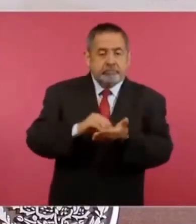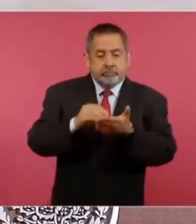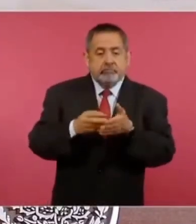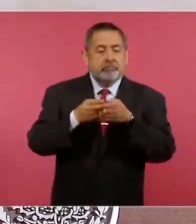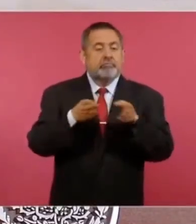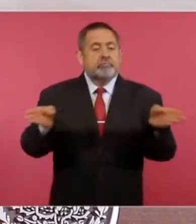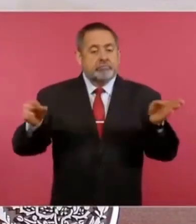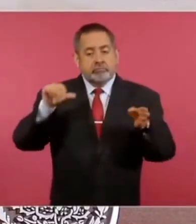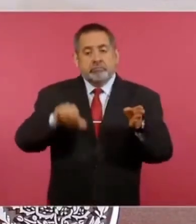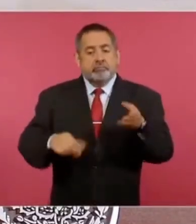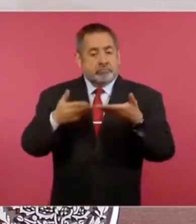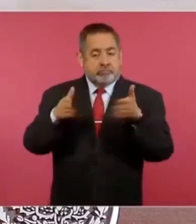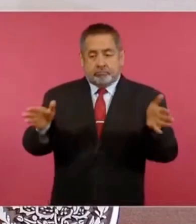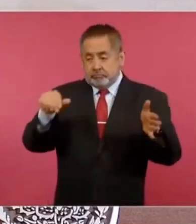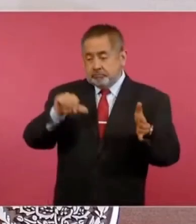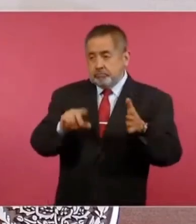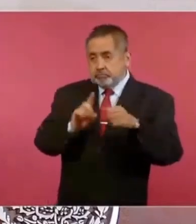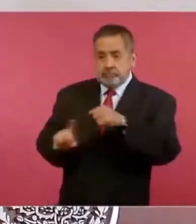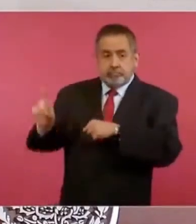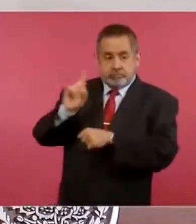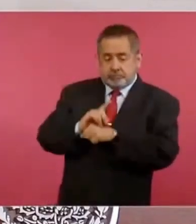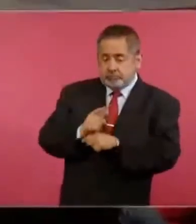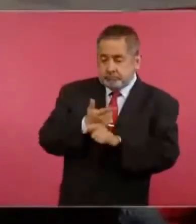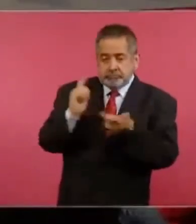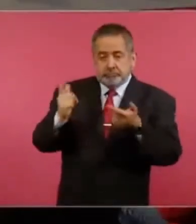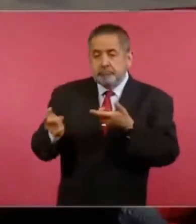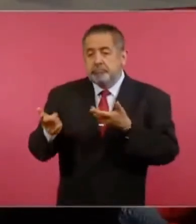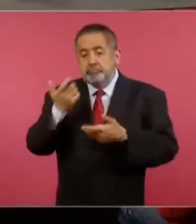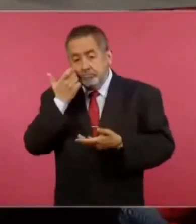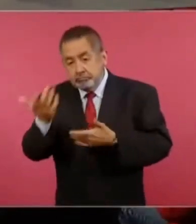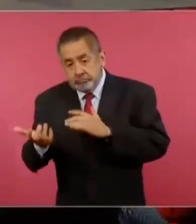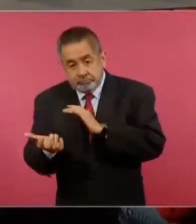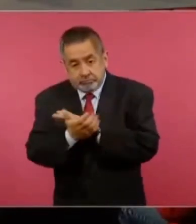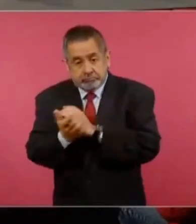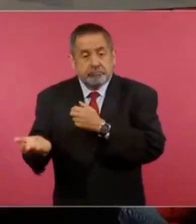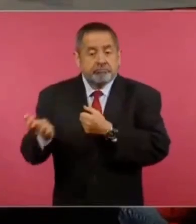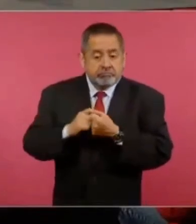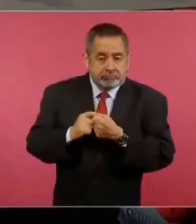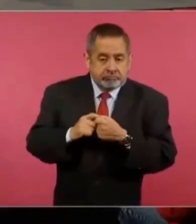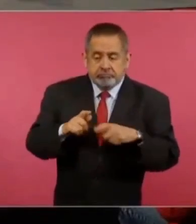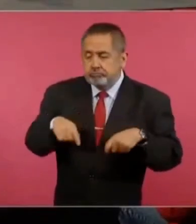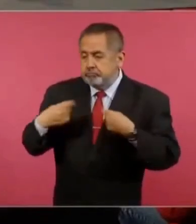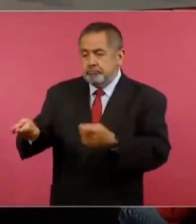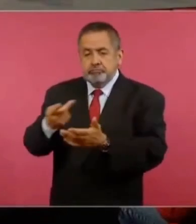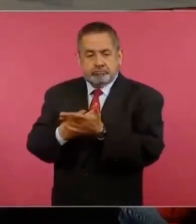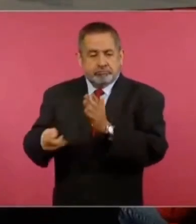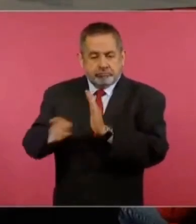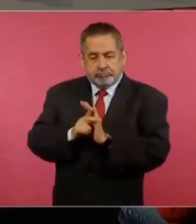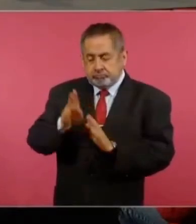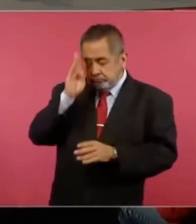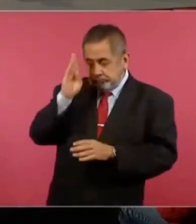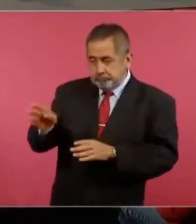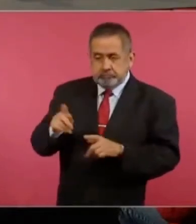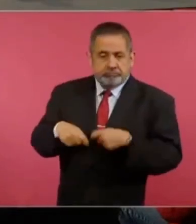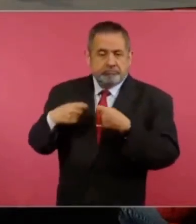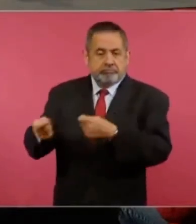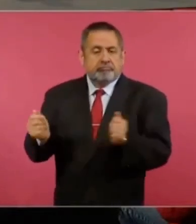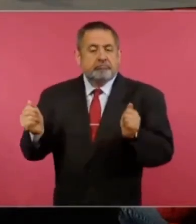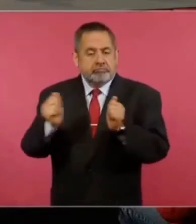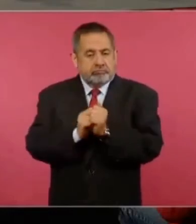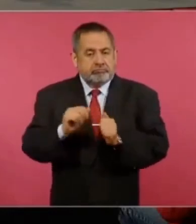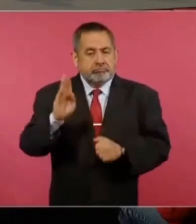el día de hoy y son plazas directas de IMSS Bienestar con el